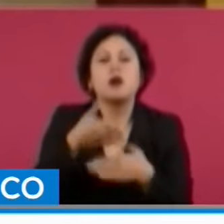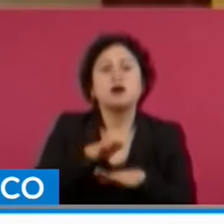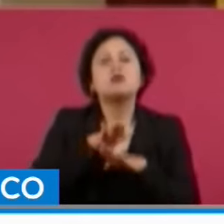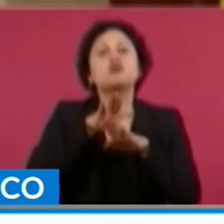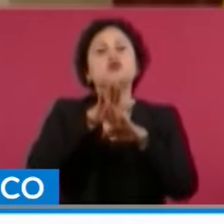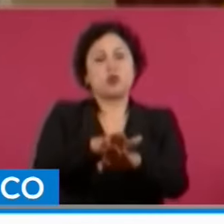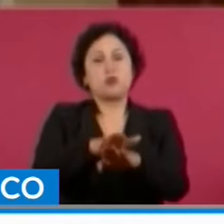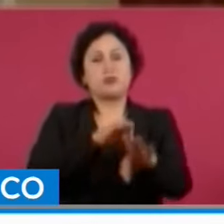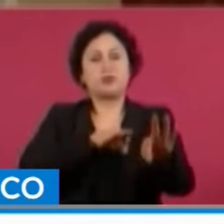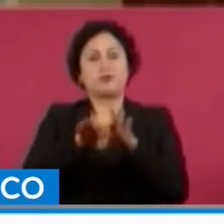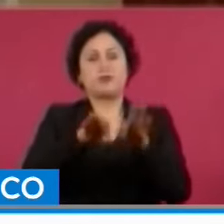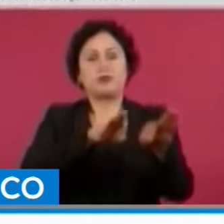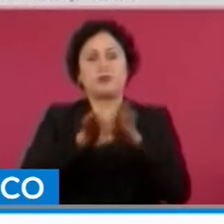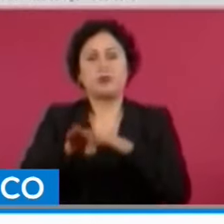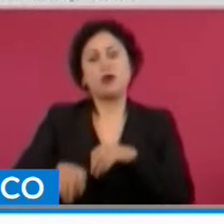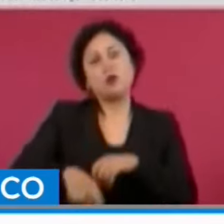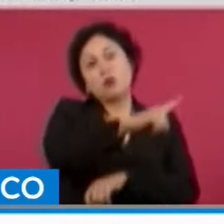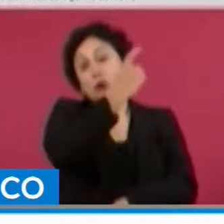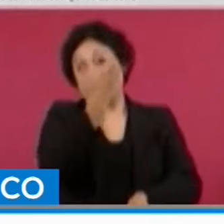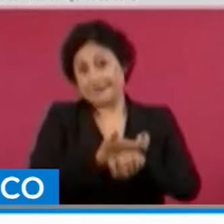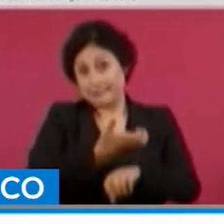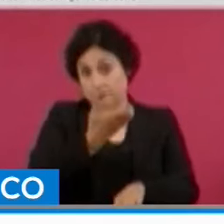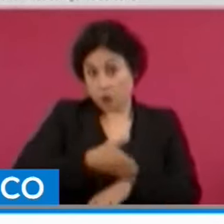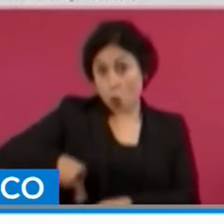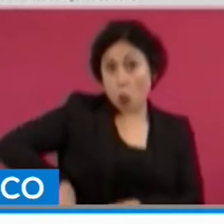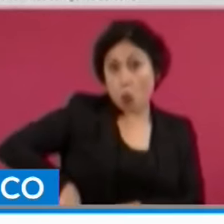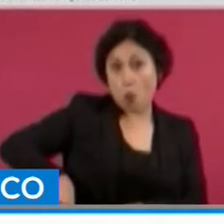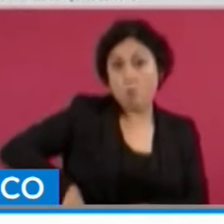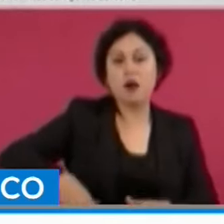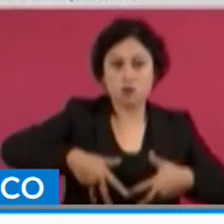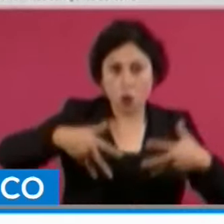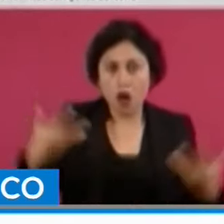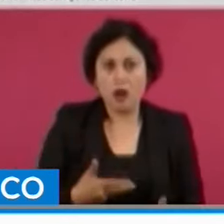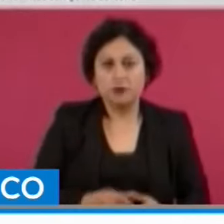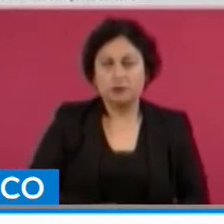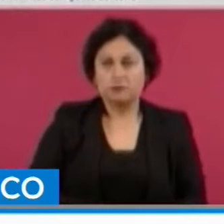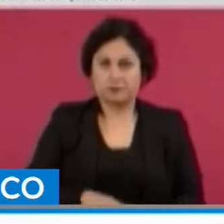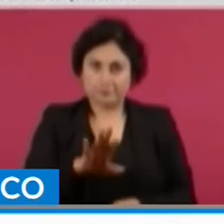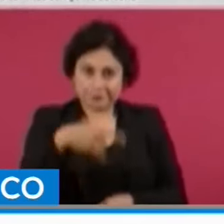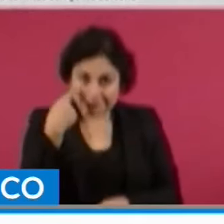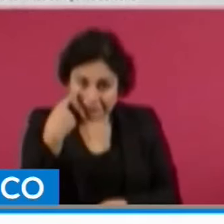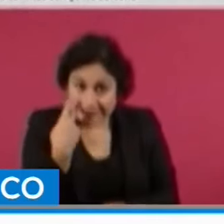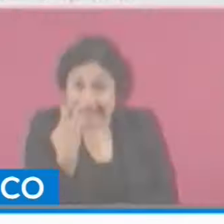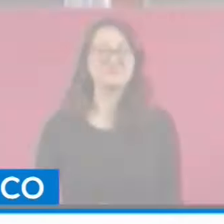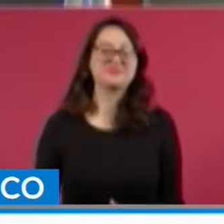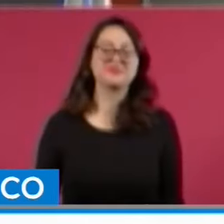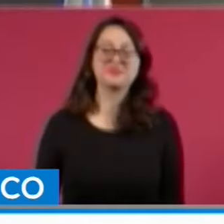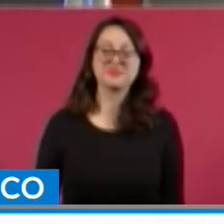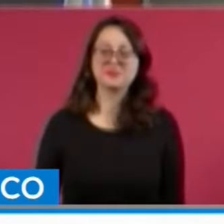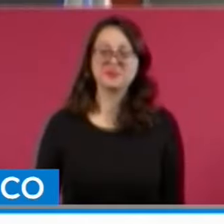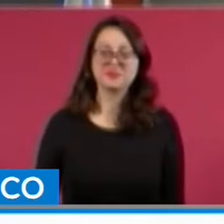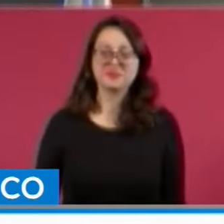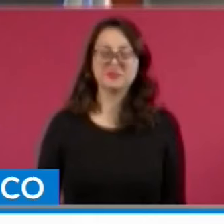Estados Unidos. Esto está interesante porque el gobierno de Estados Unidos ahora va a tener que informar.